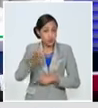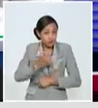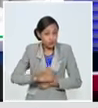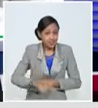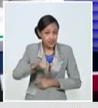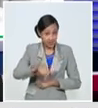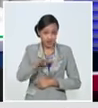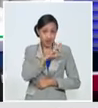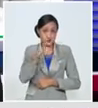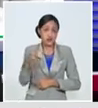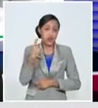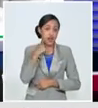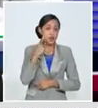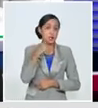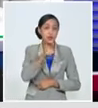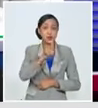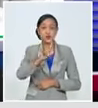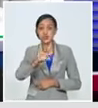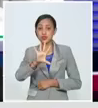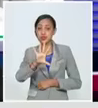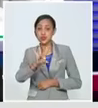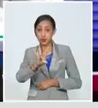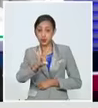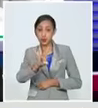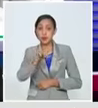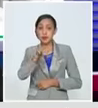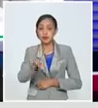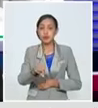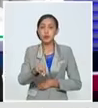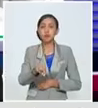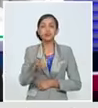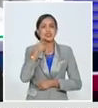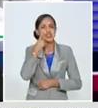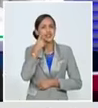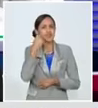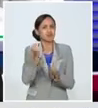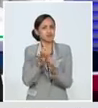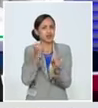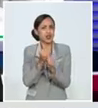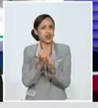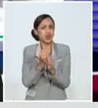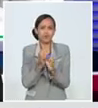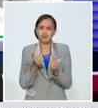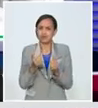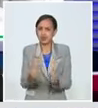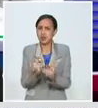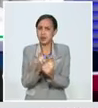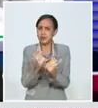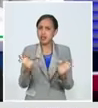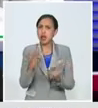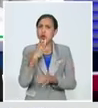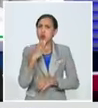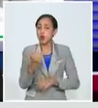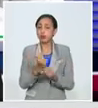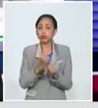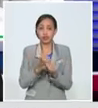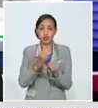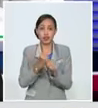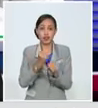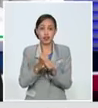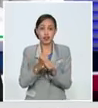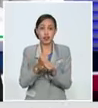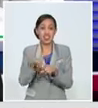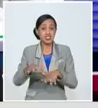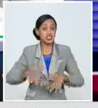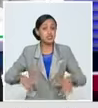en 1959, la pauta, la estrategia, el camino a seguir en estos tiempos donde